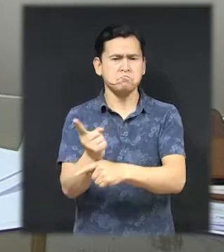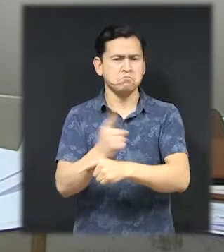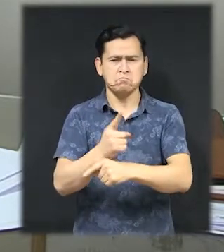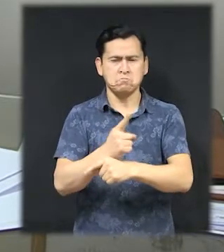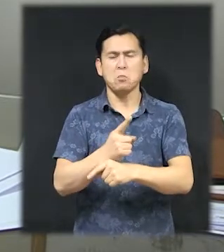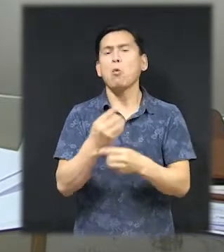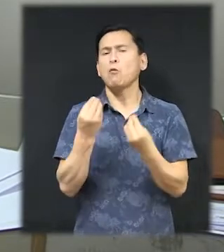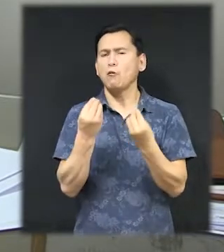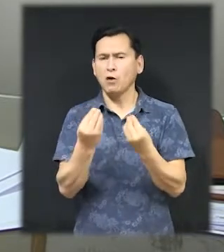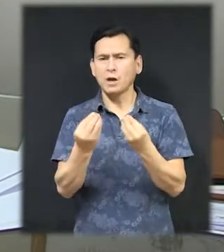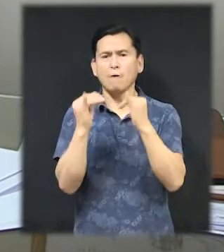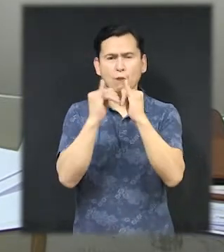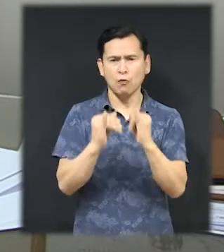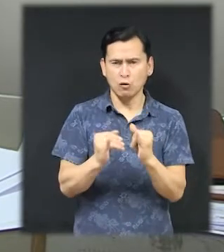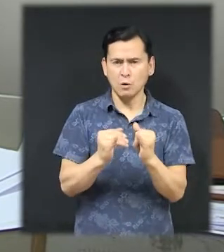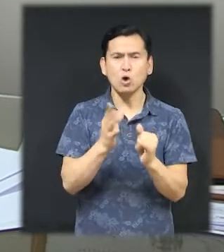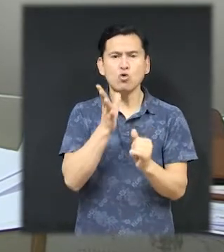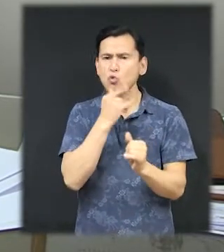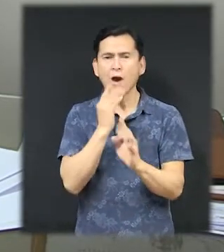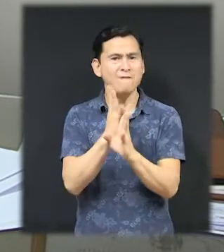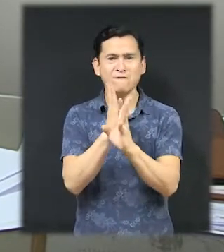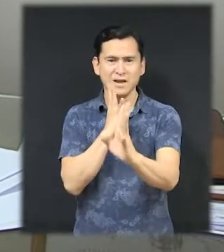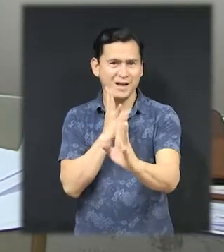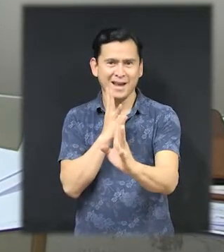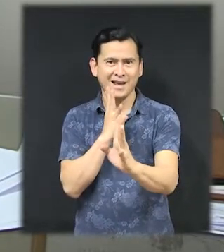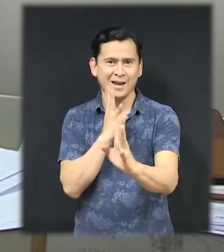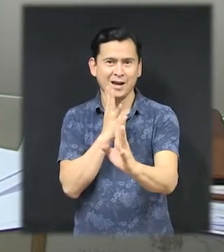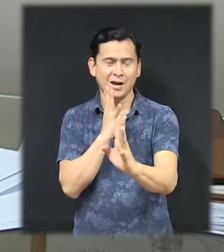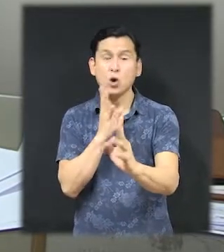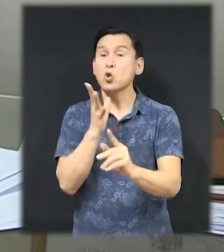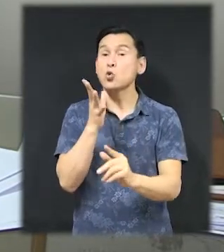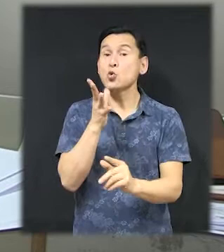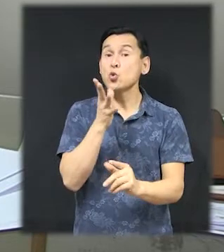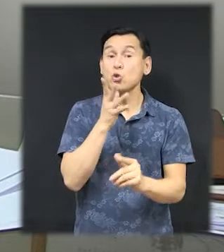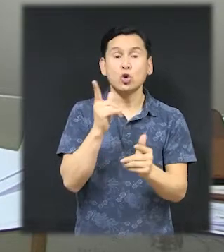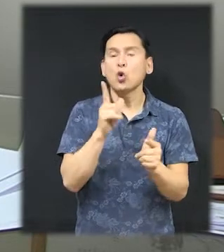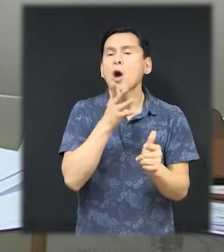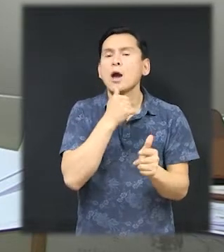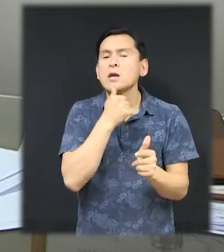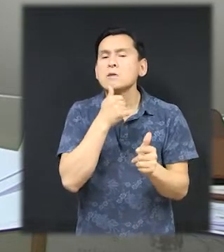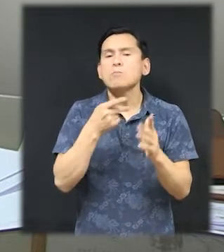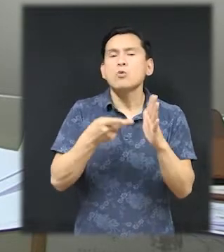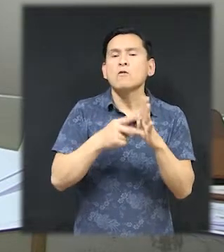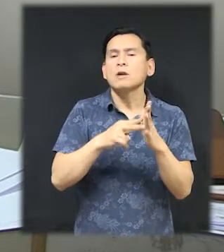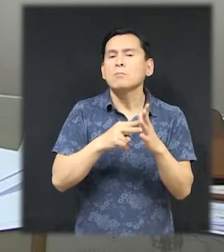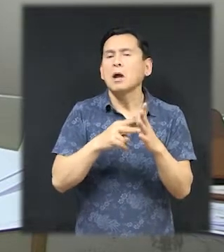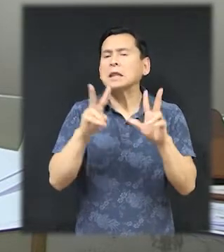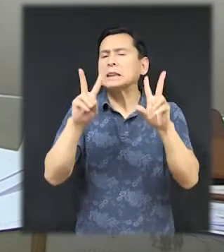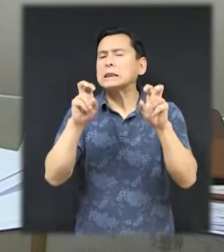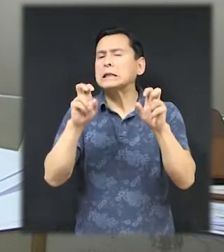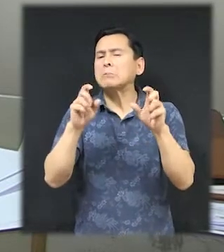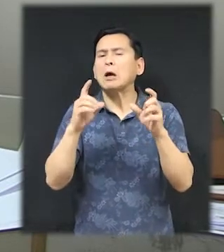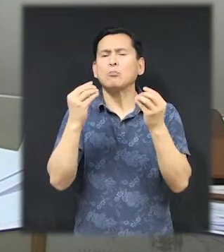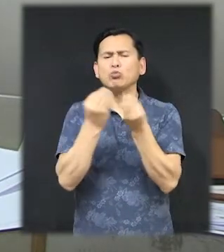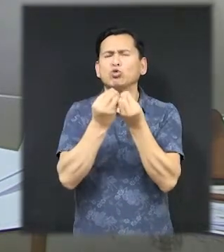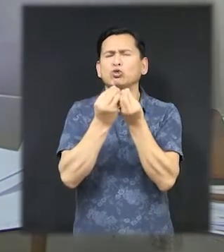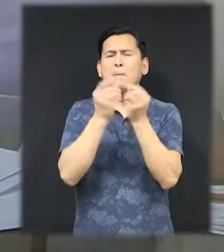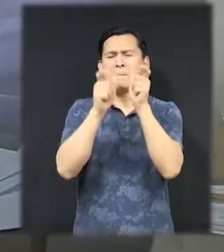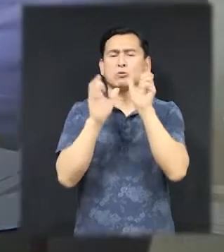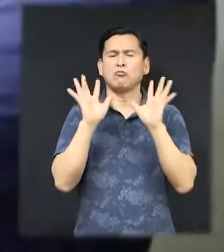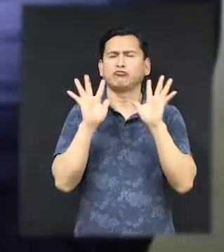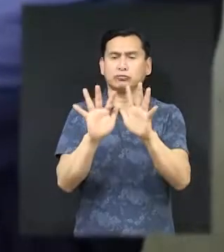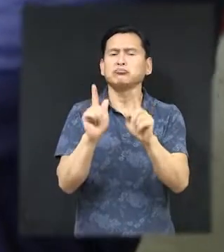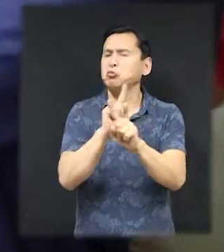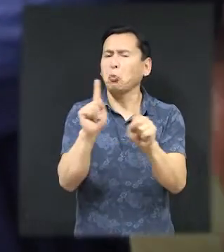pudo no se vio más bien ningún tipo de congestión o aglomeración, que es lo que pretendíamos a través de este servicio.